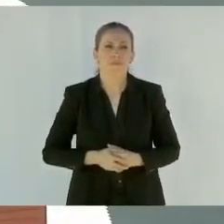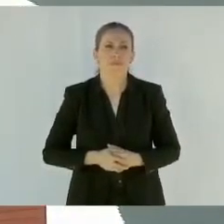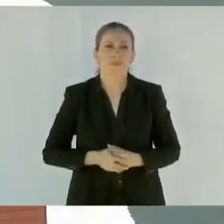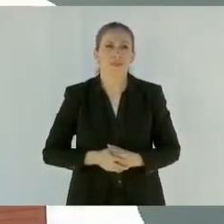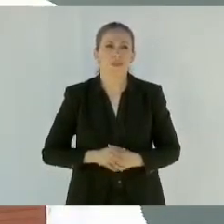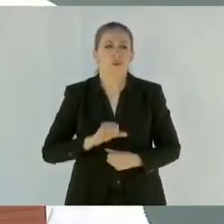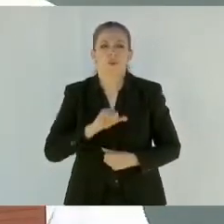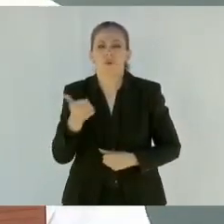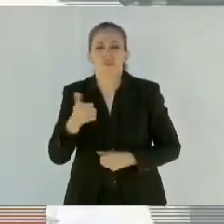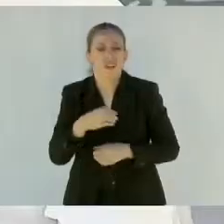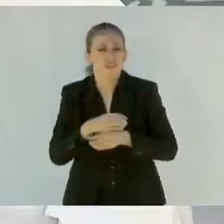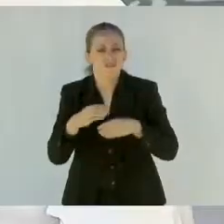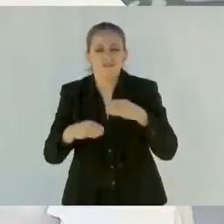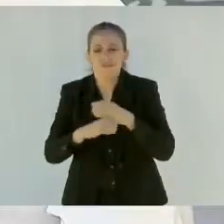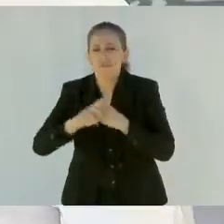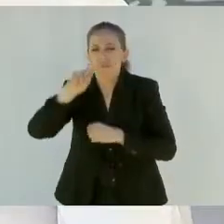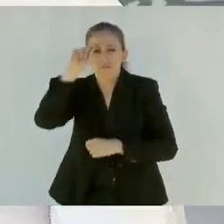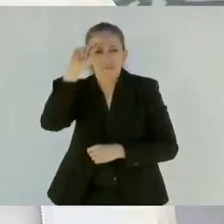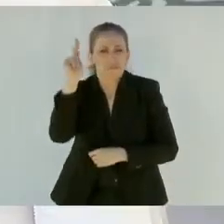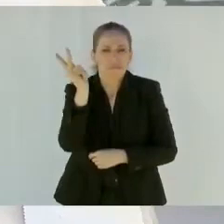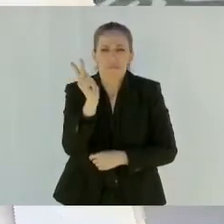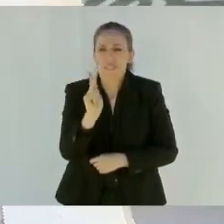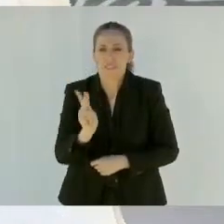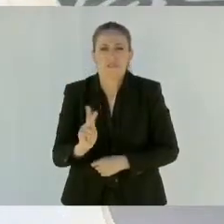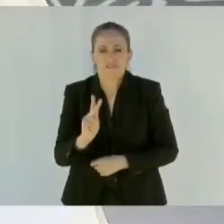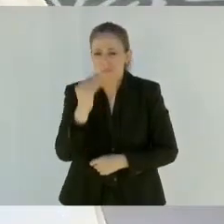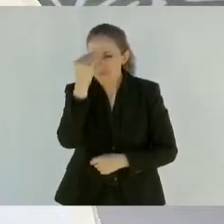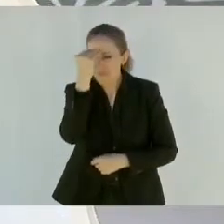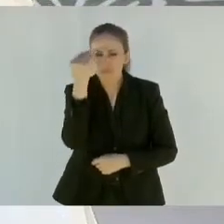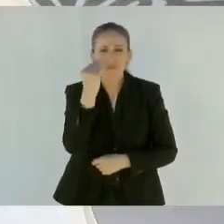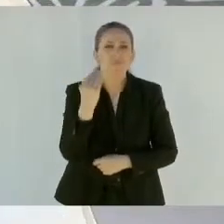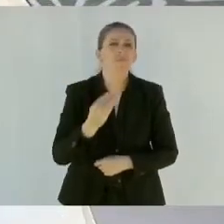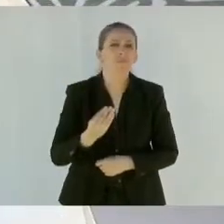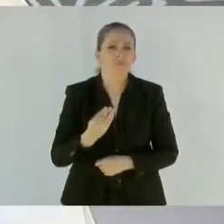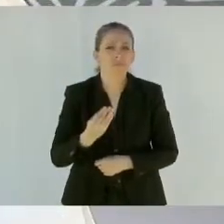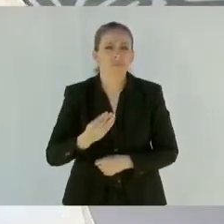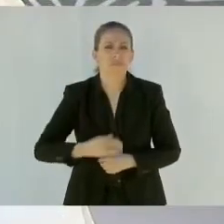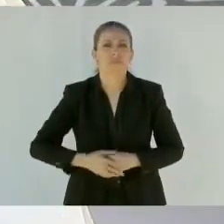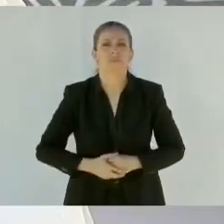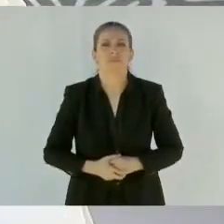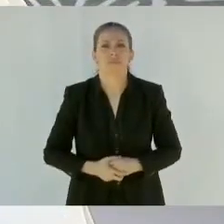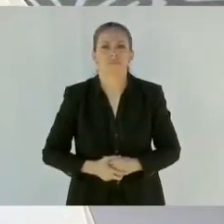más nefasta, es la